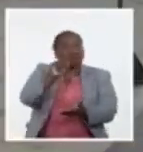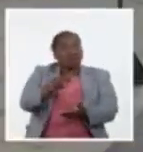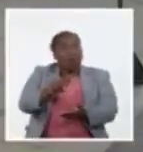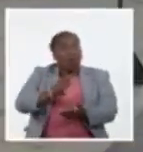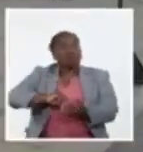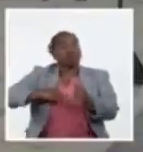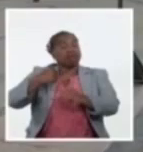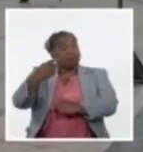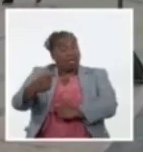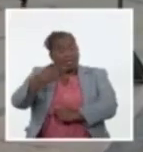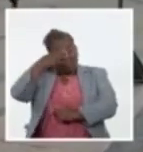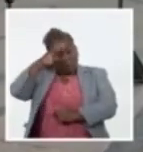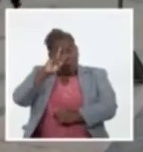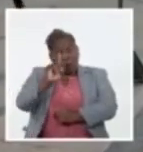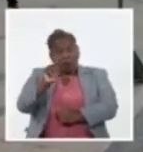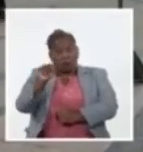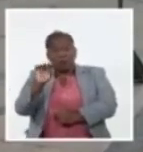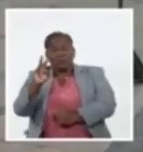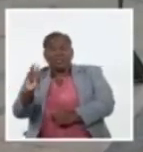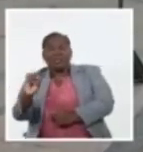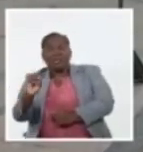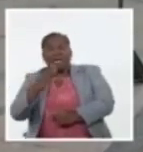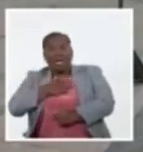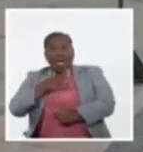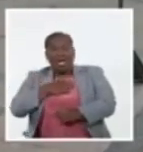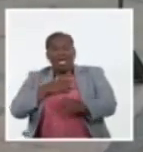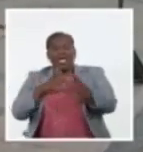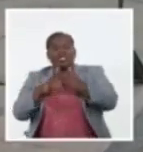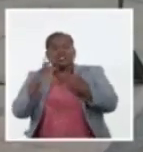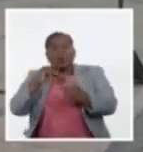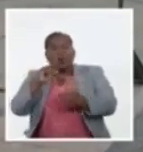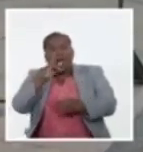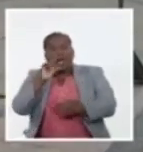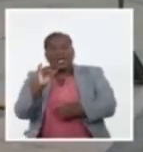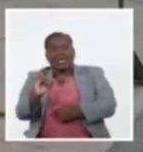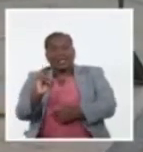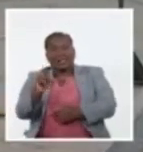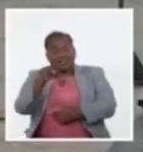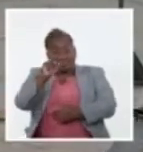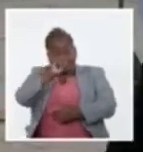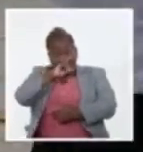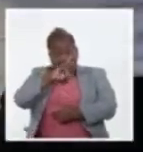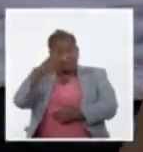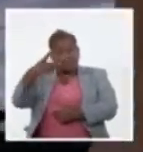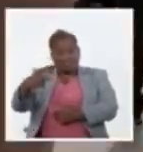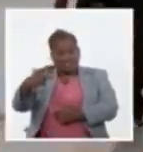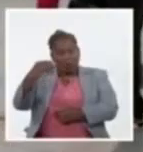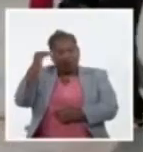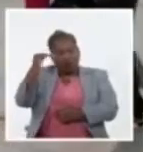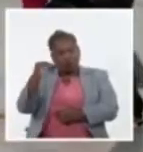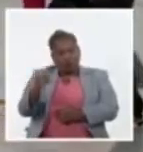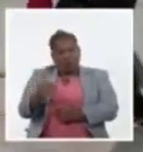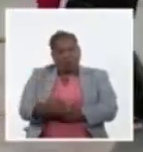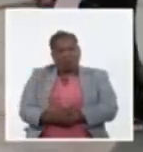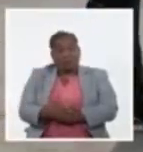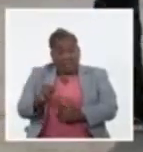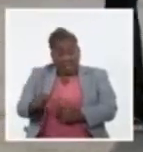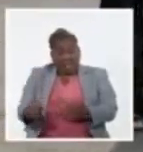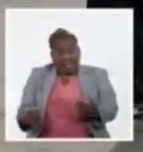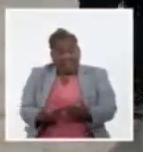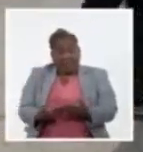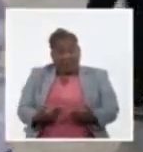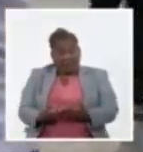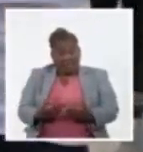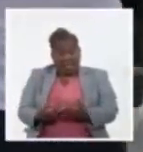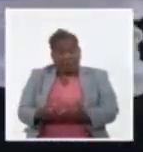de 1.30 en poder de Joanly Frank Gutiérrez, que terminó en el segundo lugar. Esta cita se prestigia con la